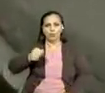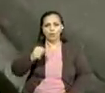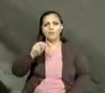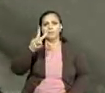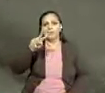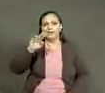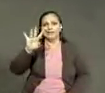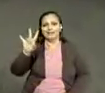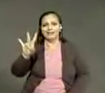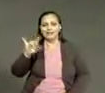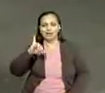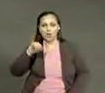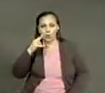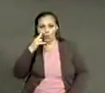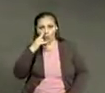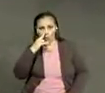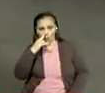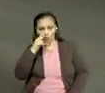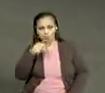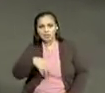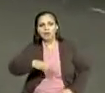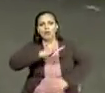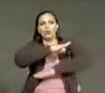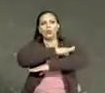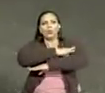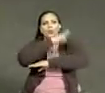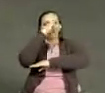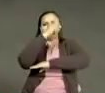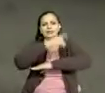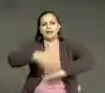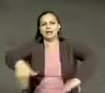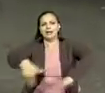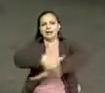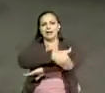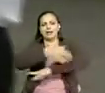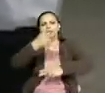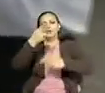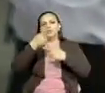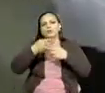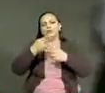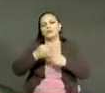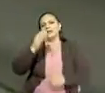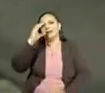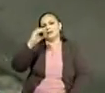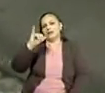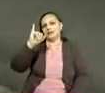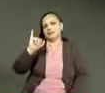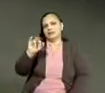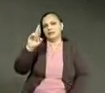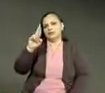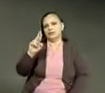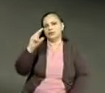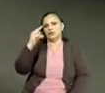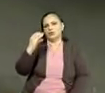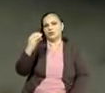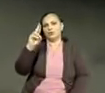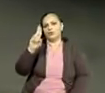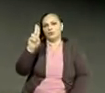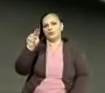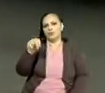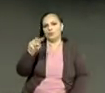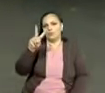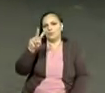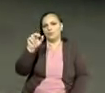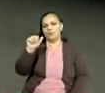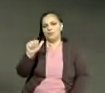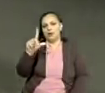cambios para la avenida Jorge Pérez Concha, más conocida como la Circunvalación Sur. Es